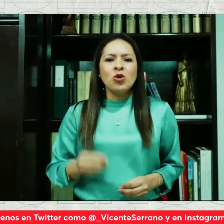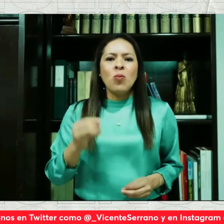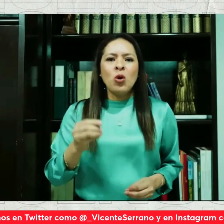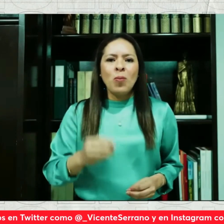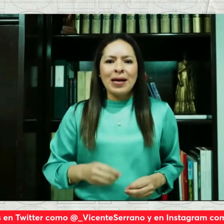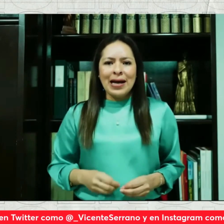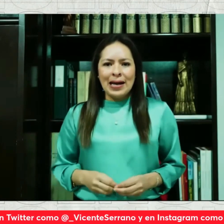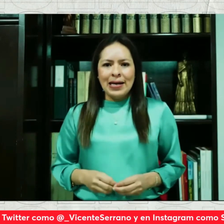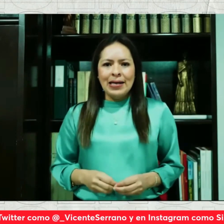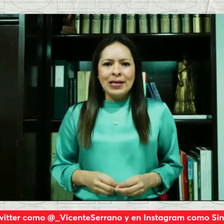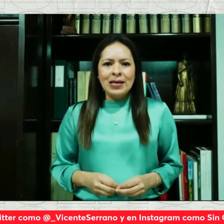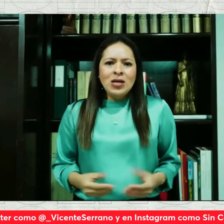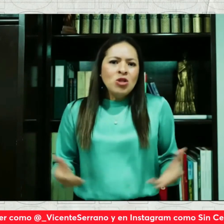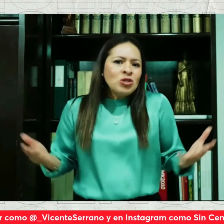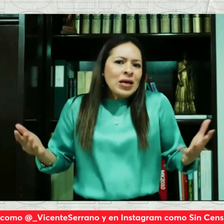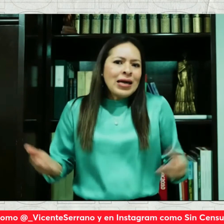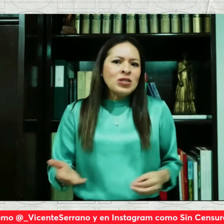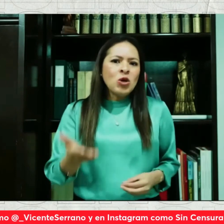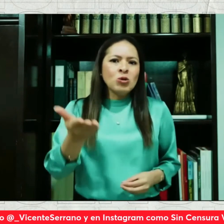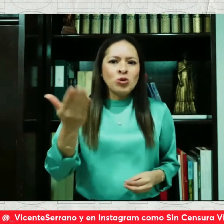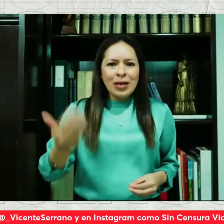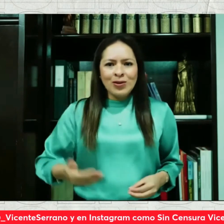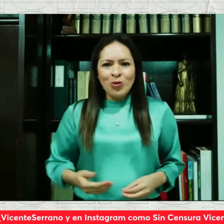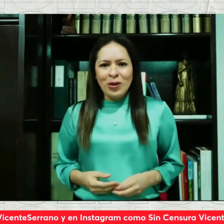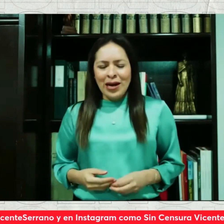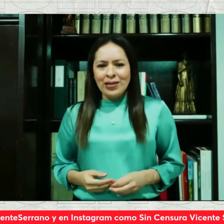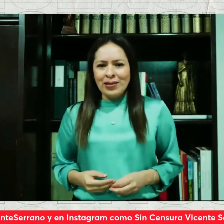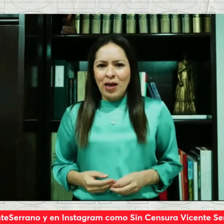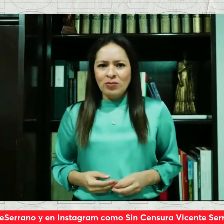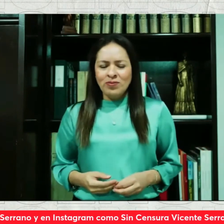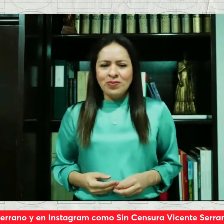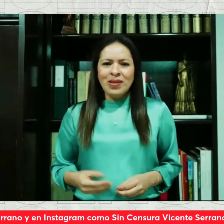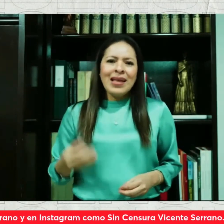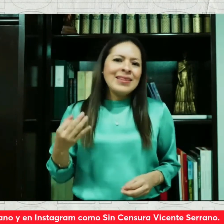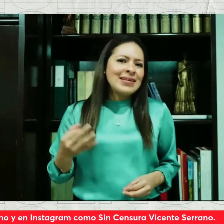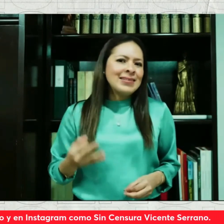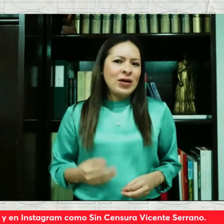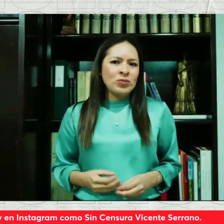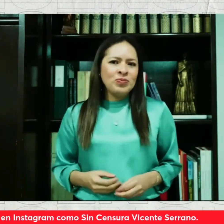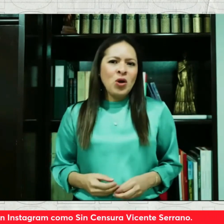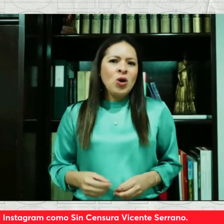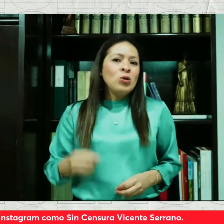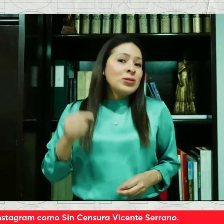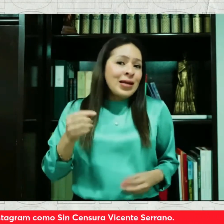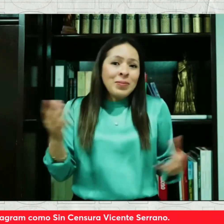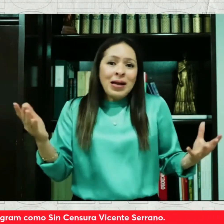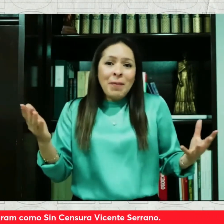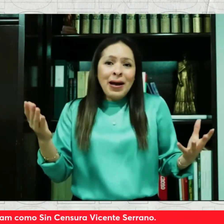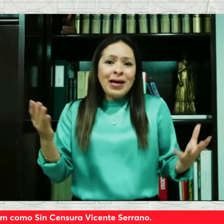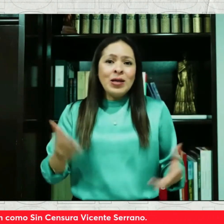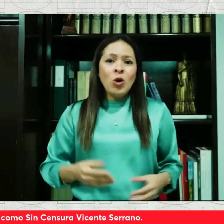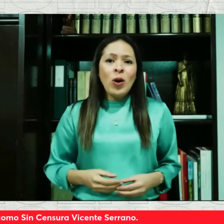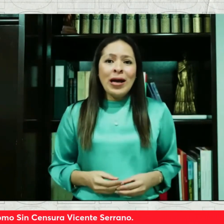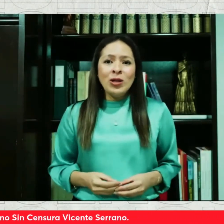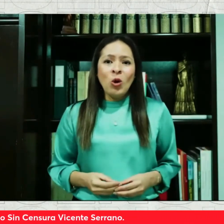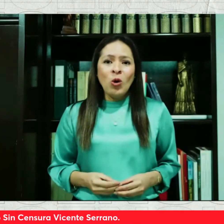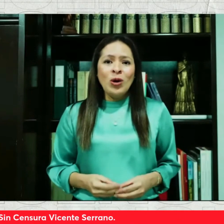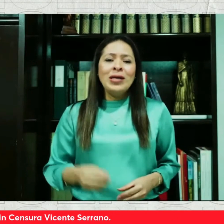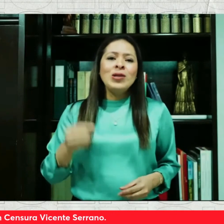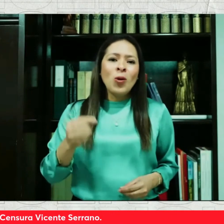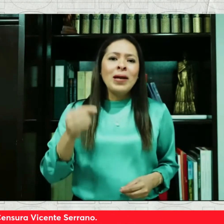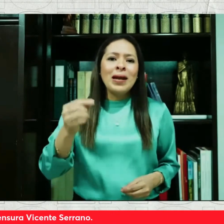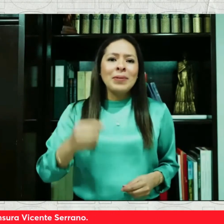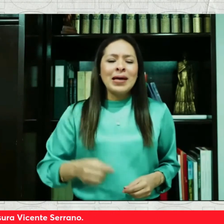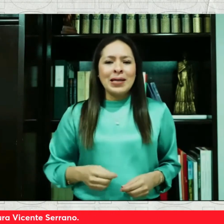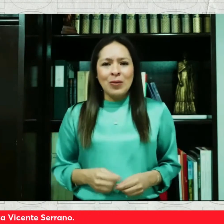elecciones como lo marca la ley. No sé qué es lo que usted hubiera deseado. Tercero, usted ve la paja en el ojo ajeno y